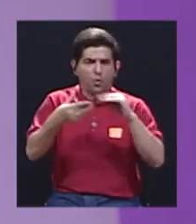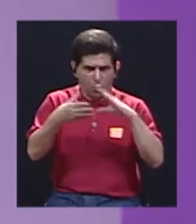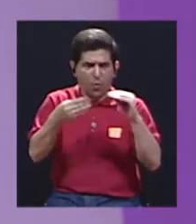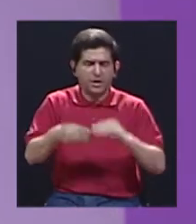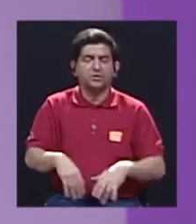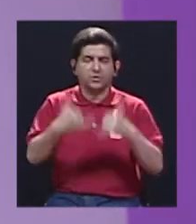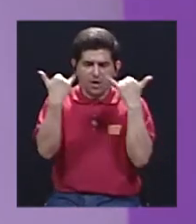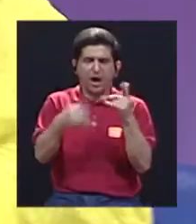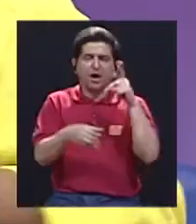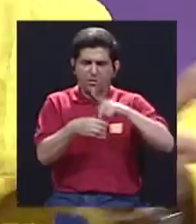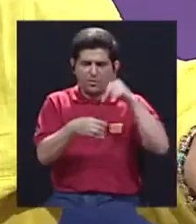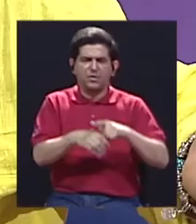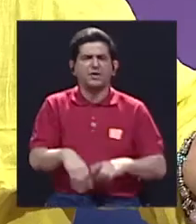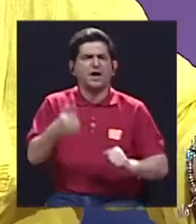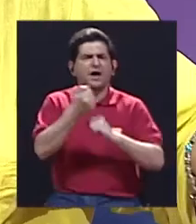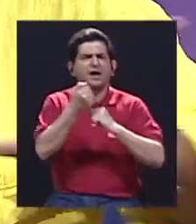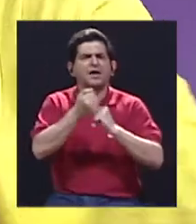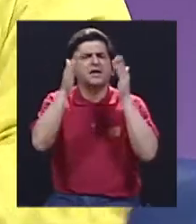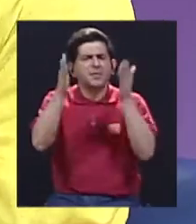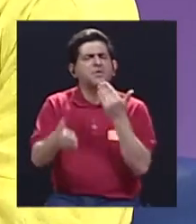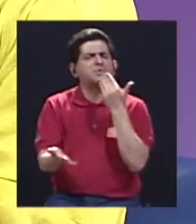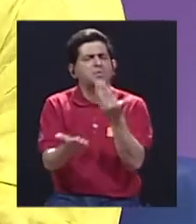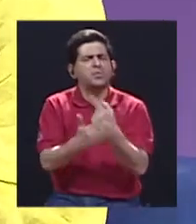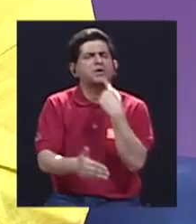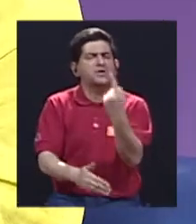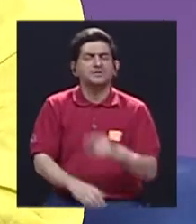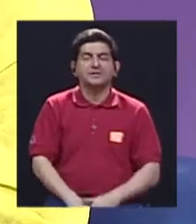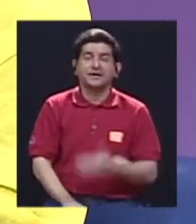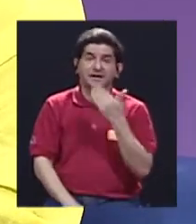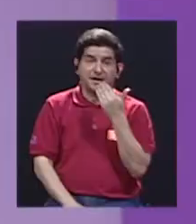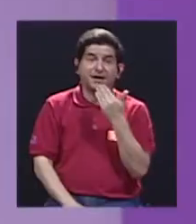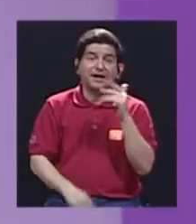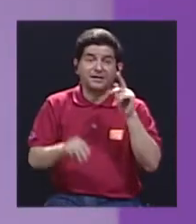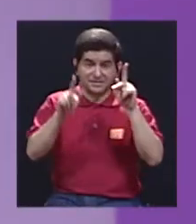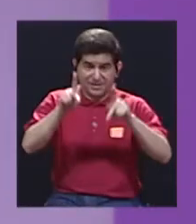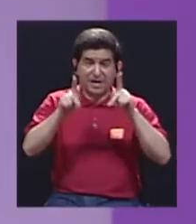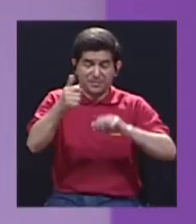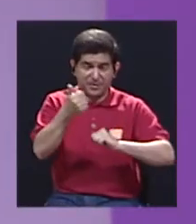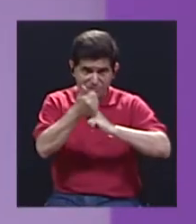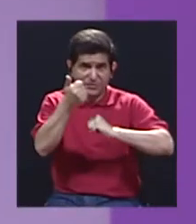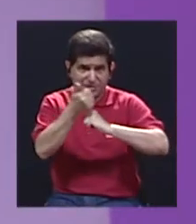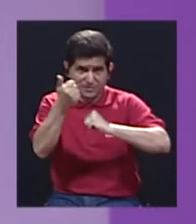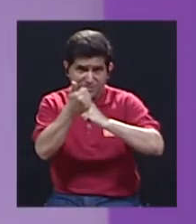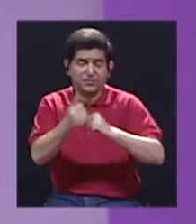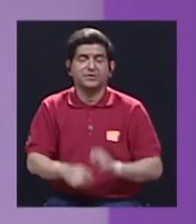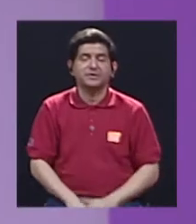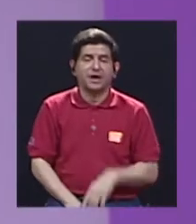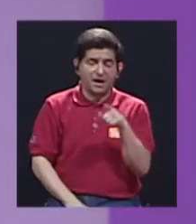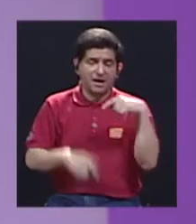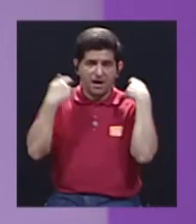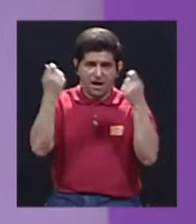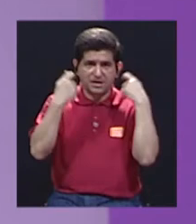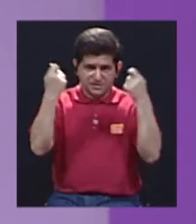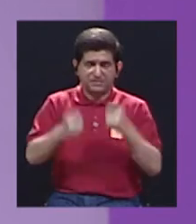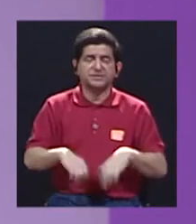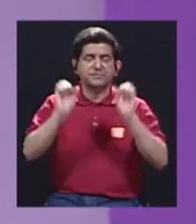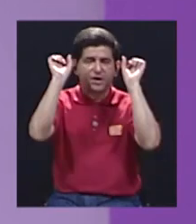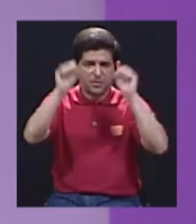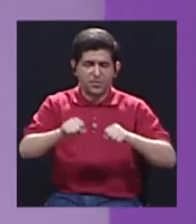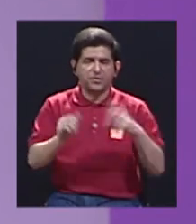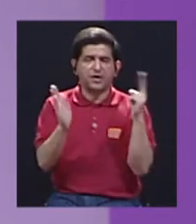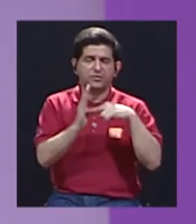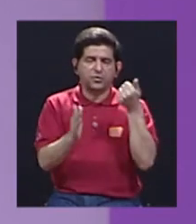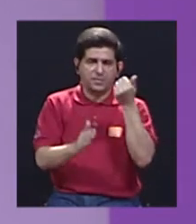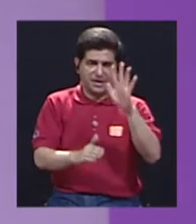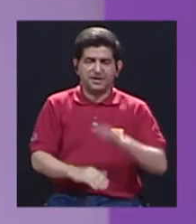ese festival en este momento a los patrocinadores y bueno voy a agradecer a los patrocinadores que colaboraron para que este festival haya sido posible en